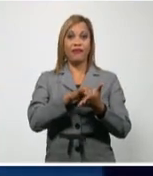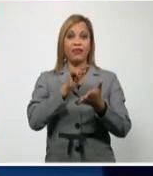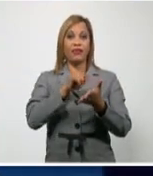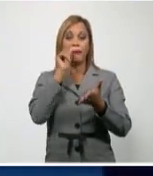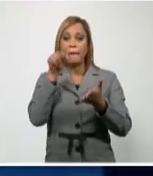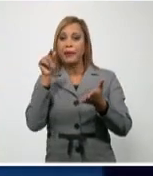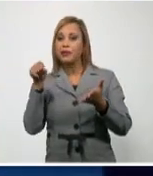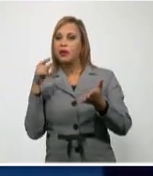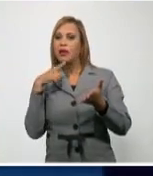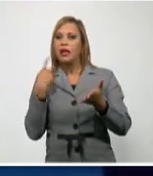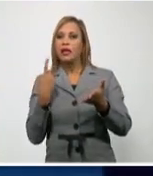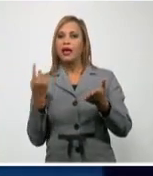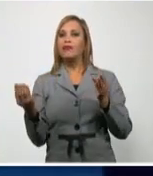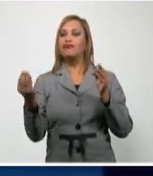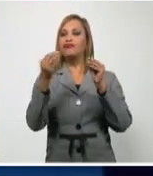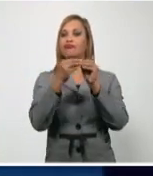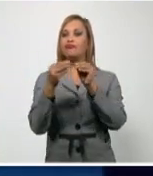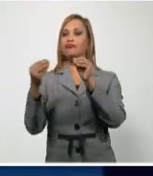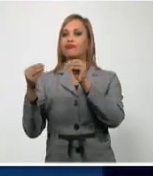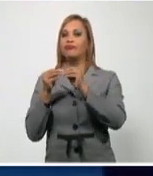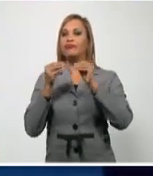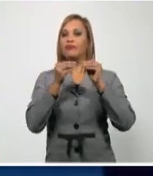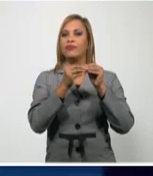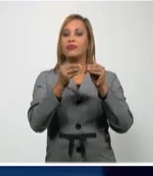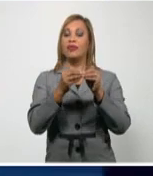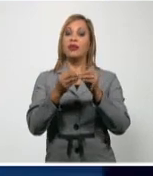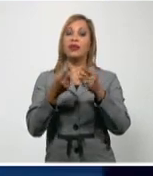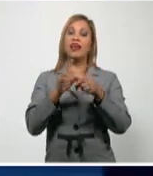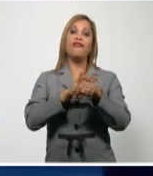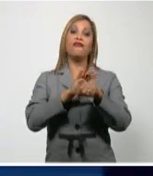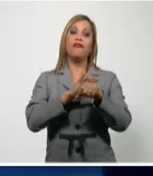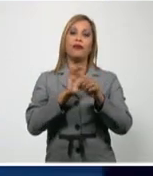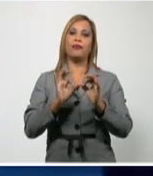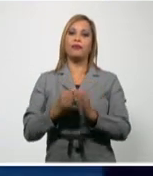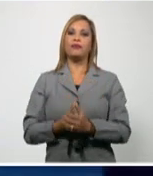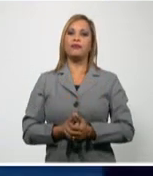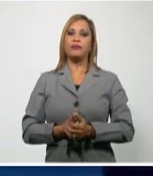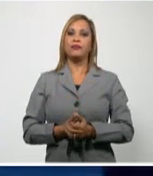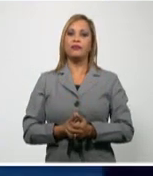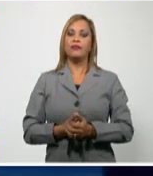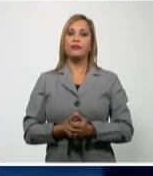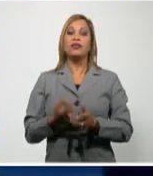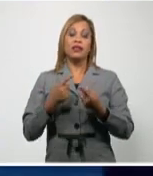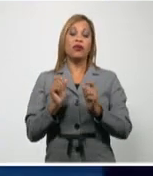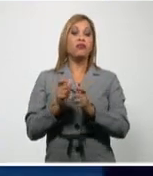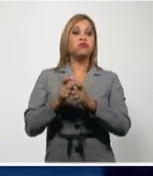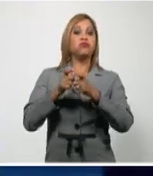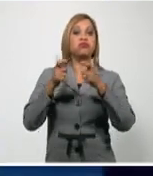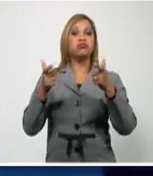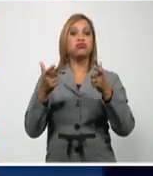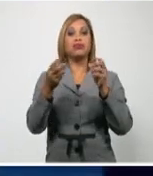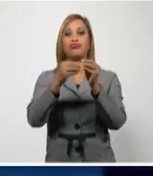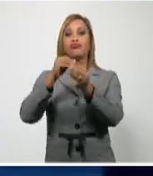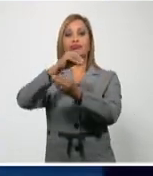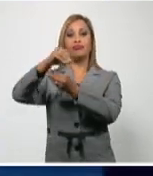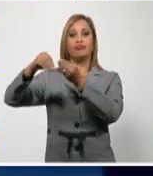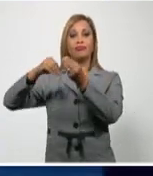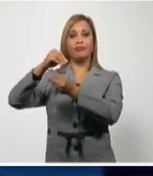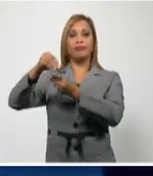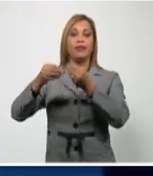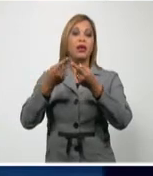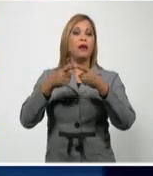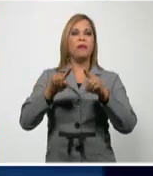personas que han arribado a Cuba ya con la enfermedad. Y se ha producido la transmisión. ¿Por